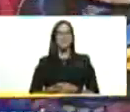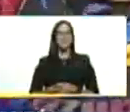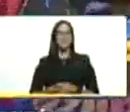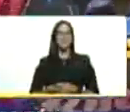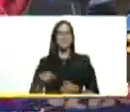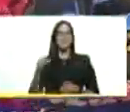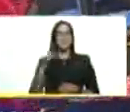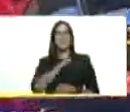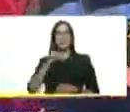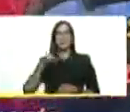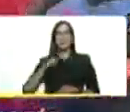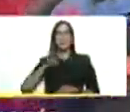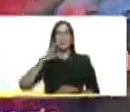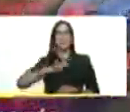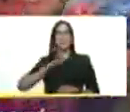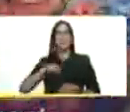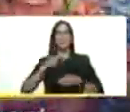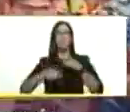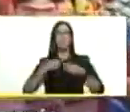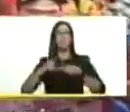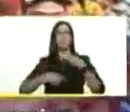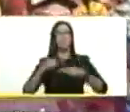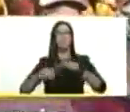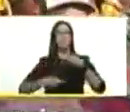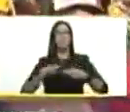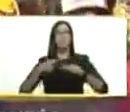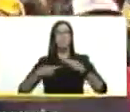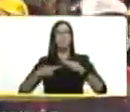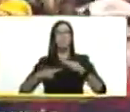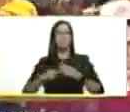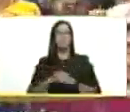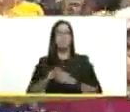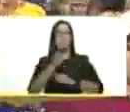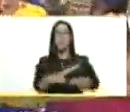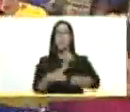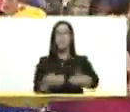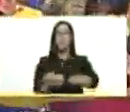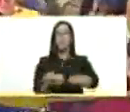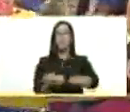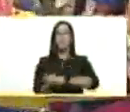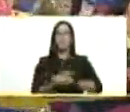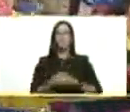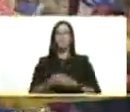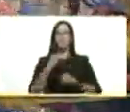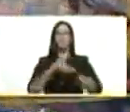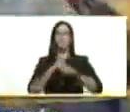Thank you.